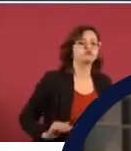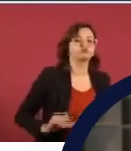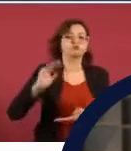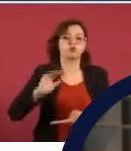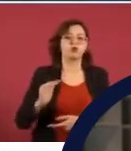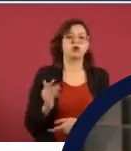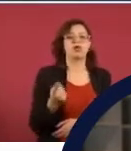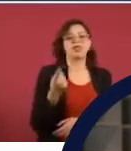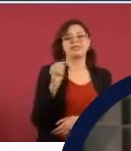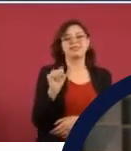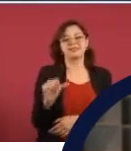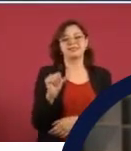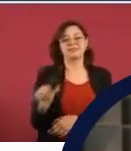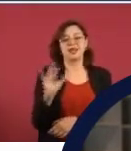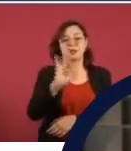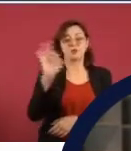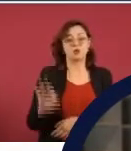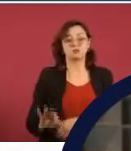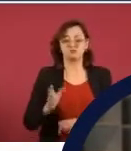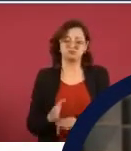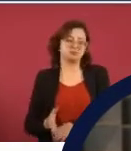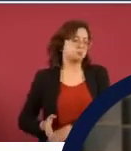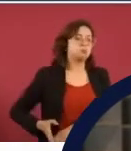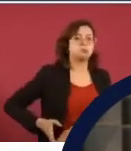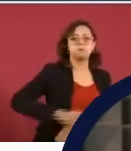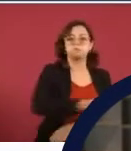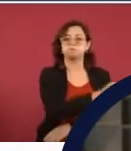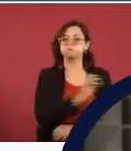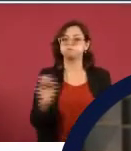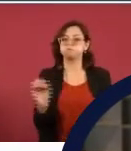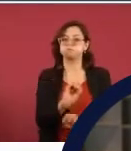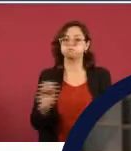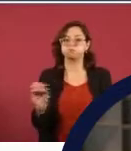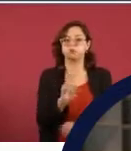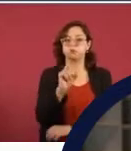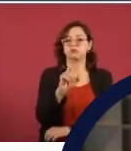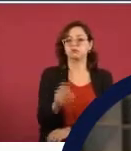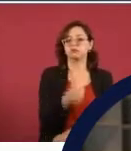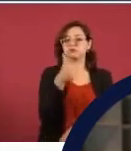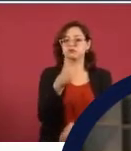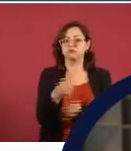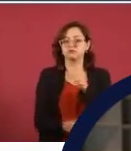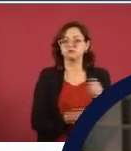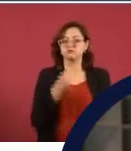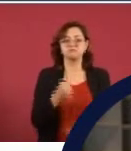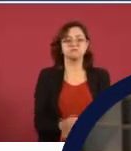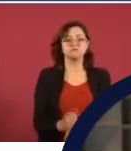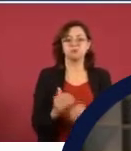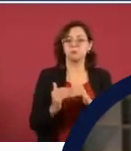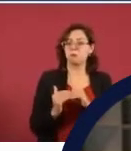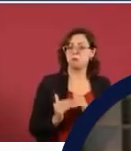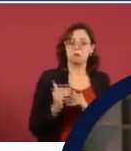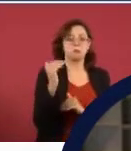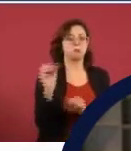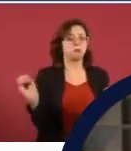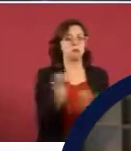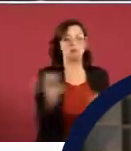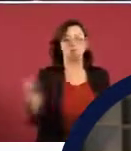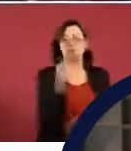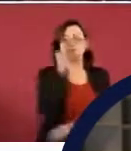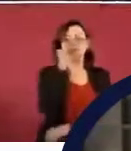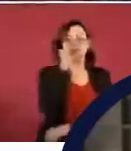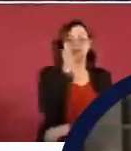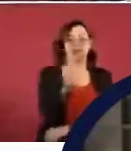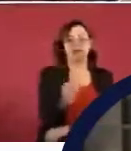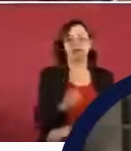promedio, 2.4% en promedio fue durante los años del neoliberalismo, pues ahora se ven hasta como, ojalá lleguemos ahí,